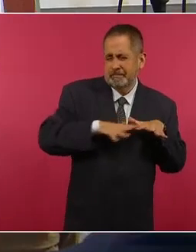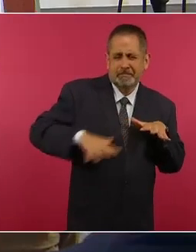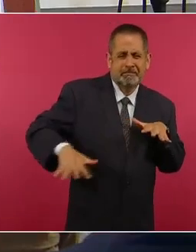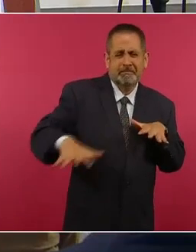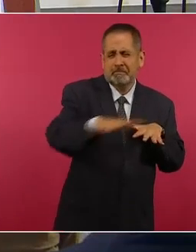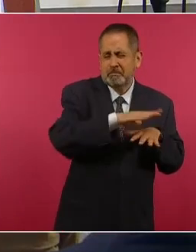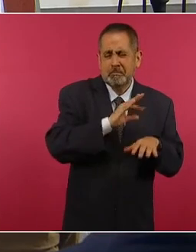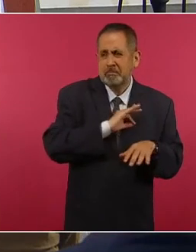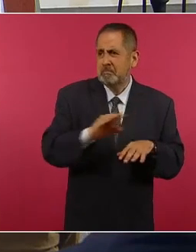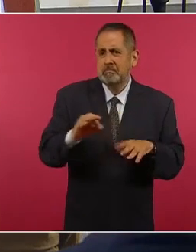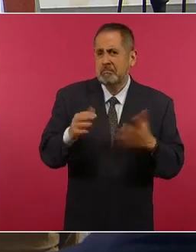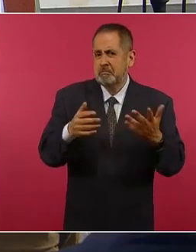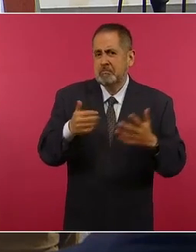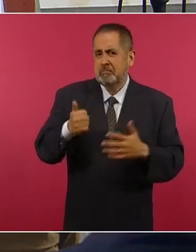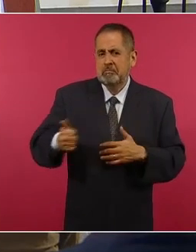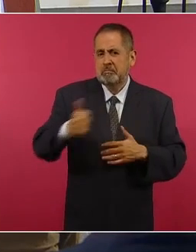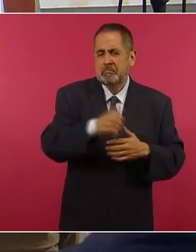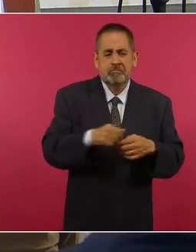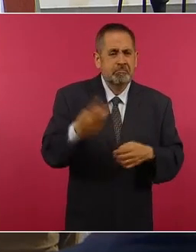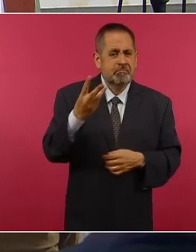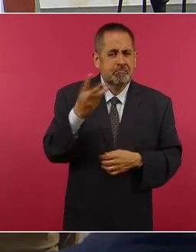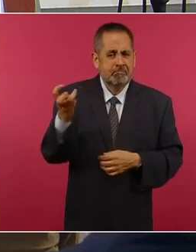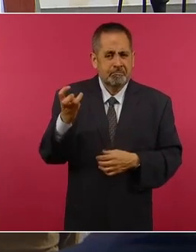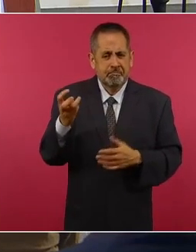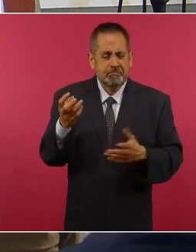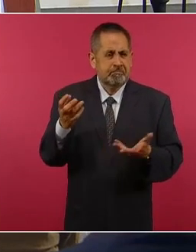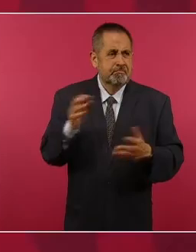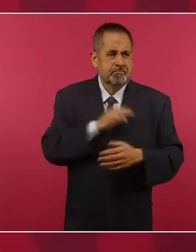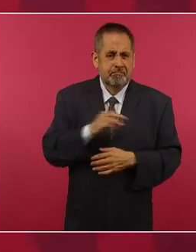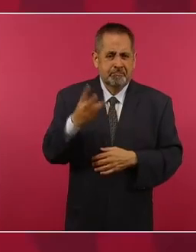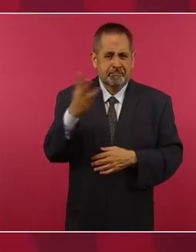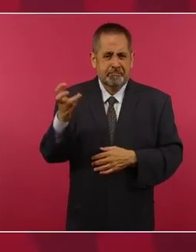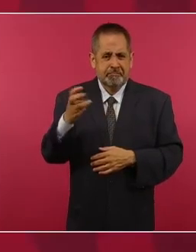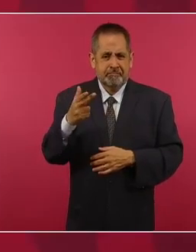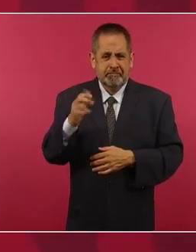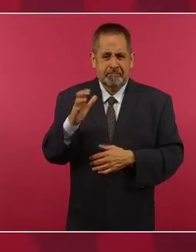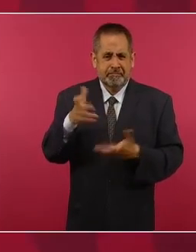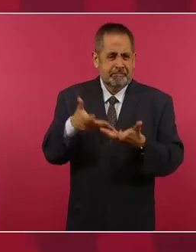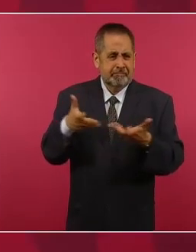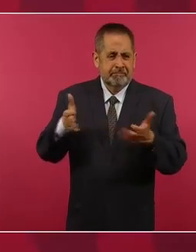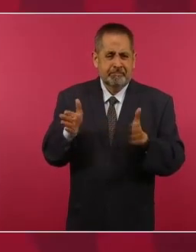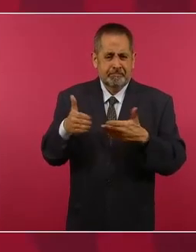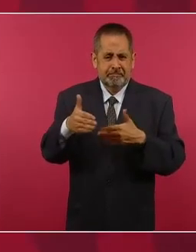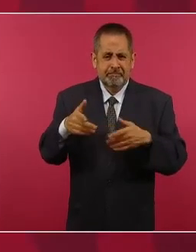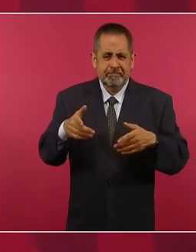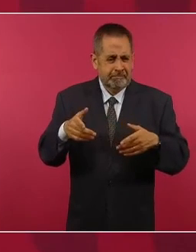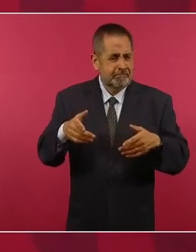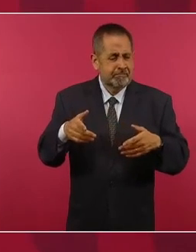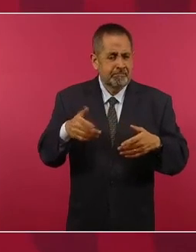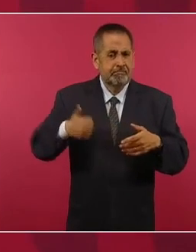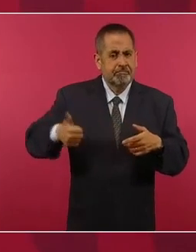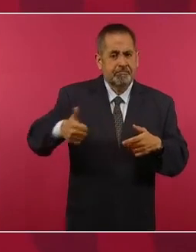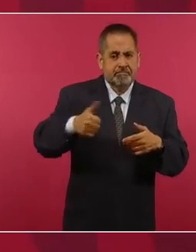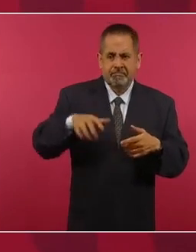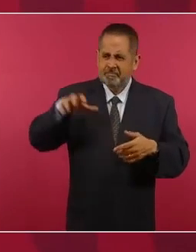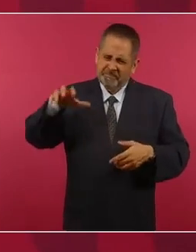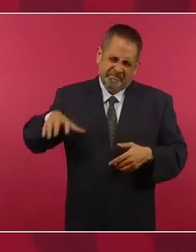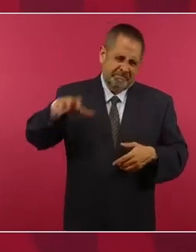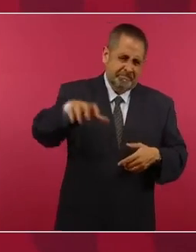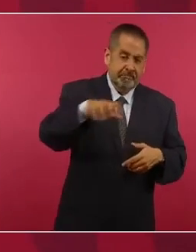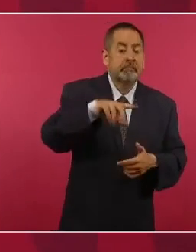promedio de 300 hectáreas cada uno, y van a tener